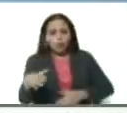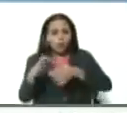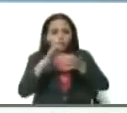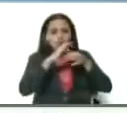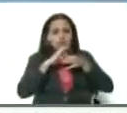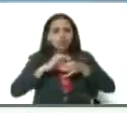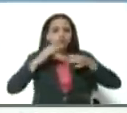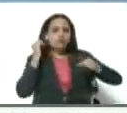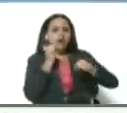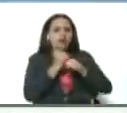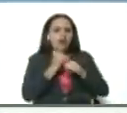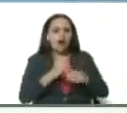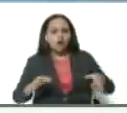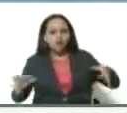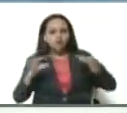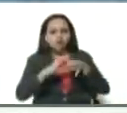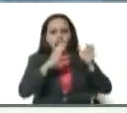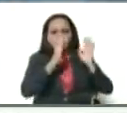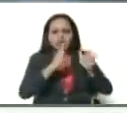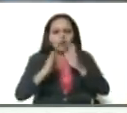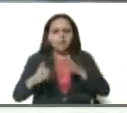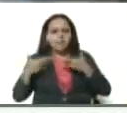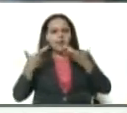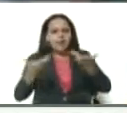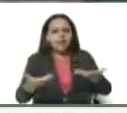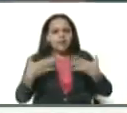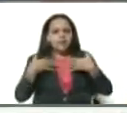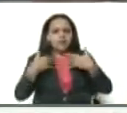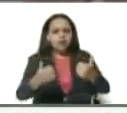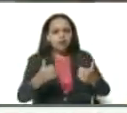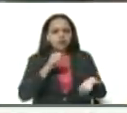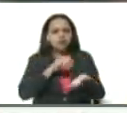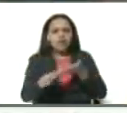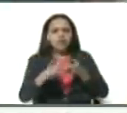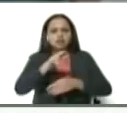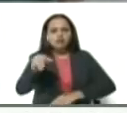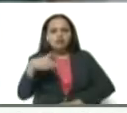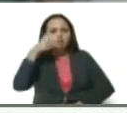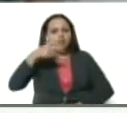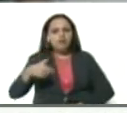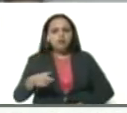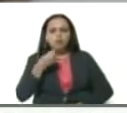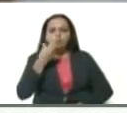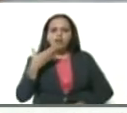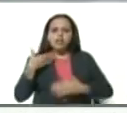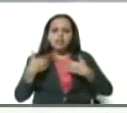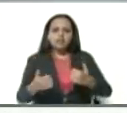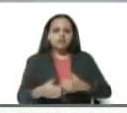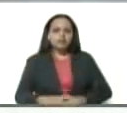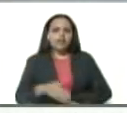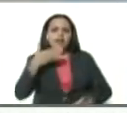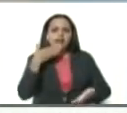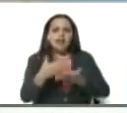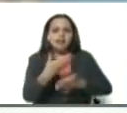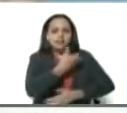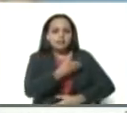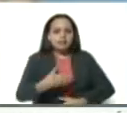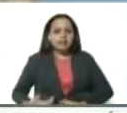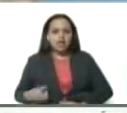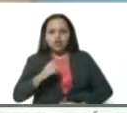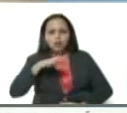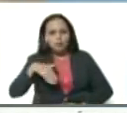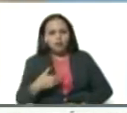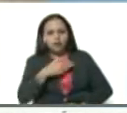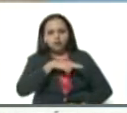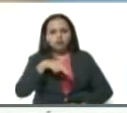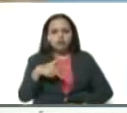el trabajo articulado para brindarle salud gratuita a nuestro pueblo. Salud de calidad. Gracias, presidente. No podrán con nosotros.